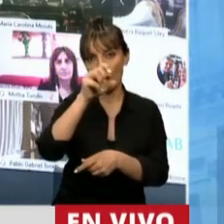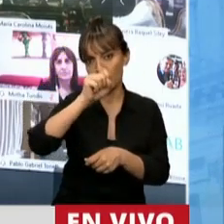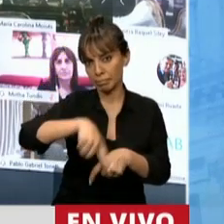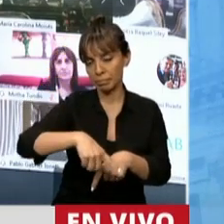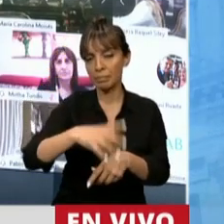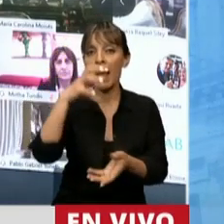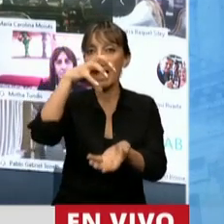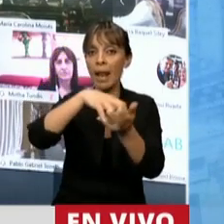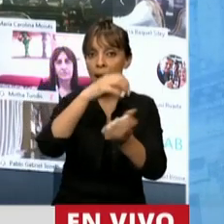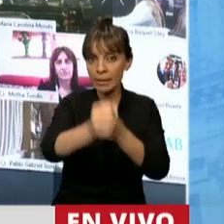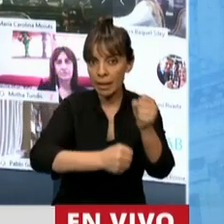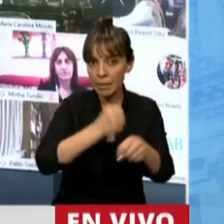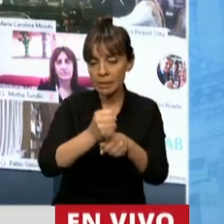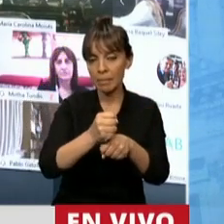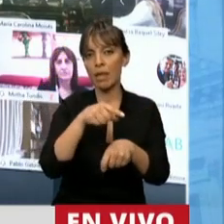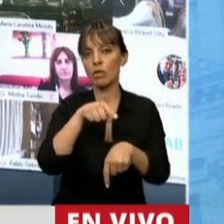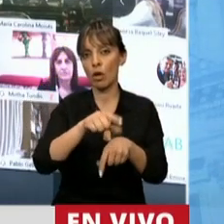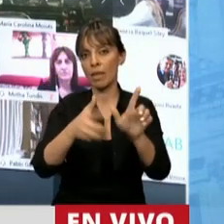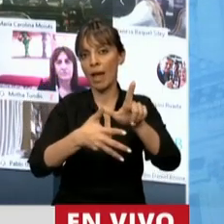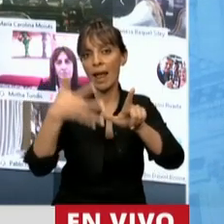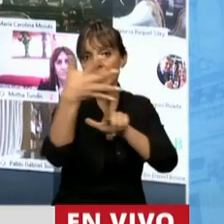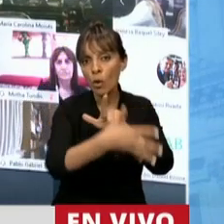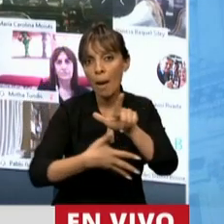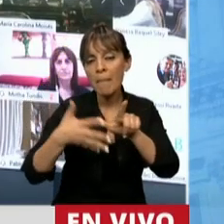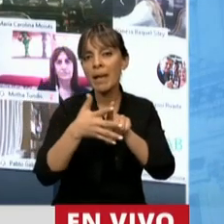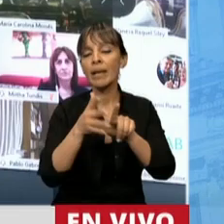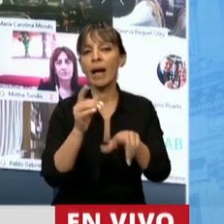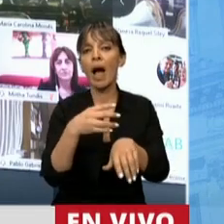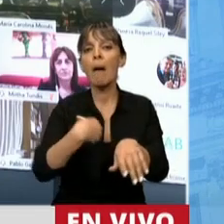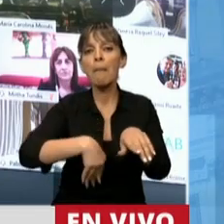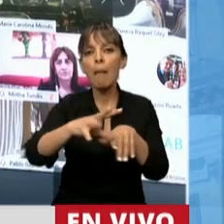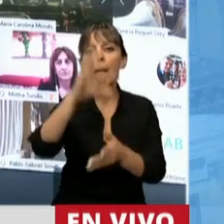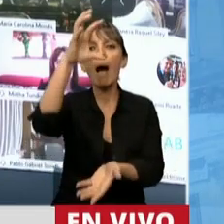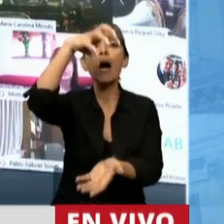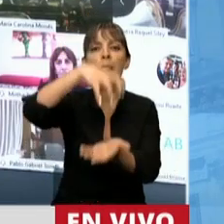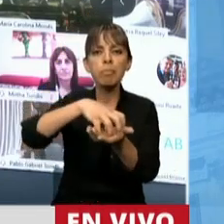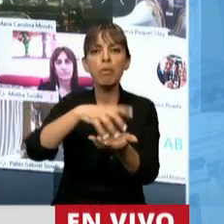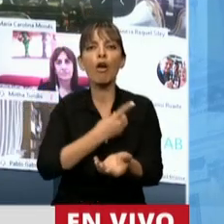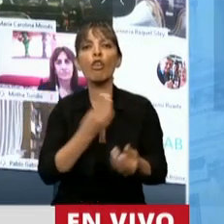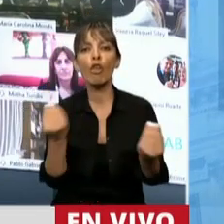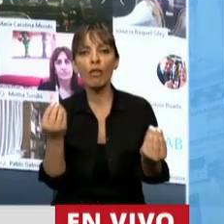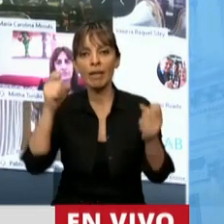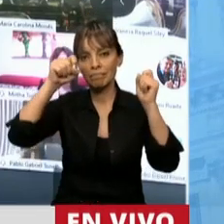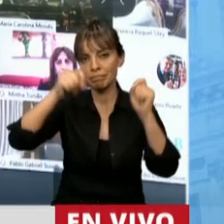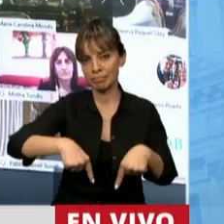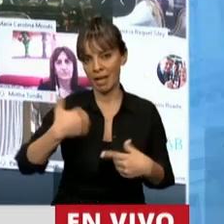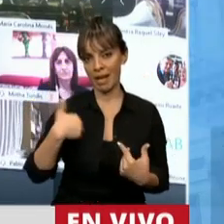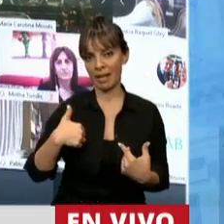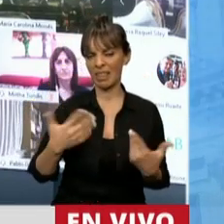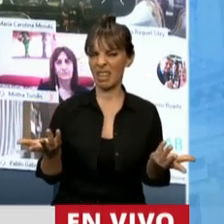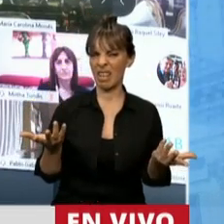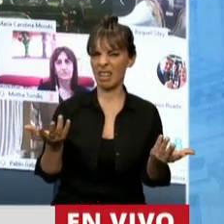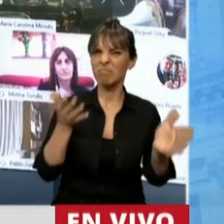el establecimiento para todo Latinoamérica la va a instalar en Argentina.